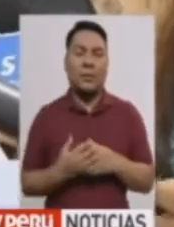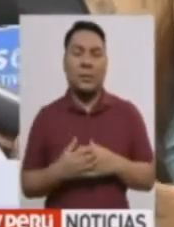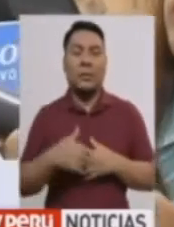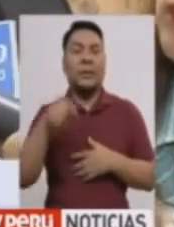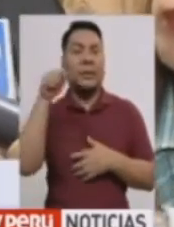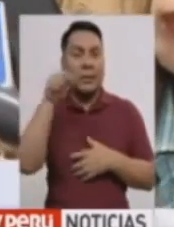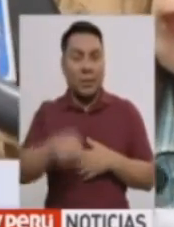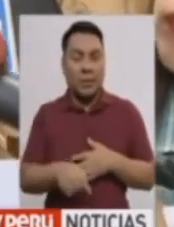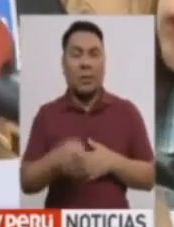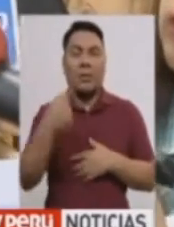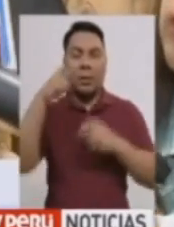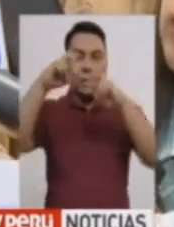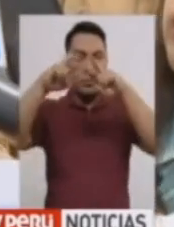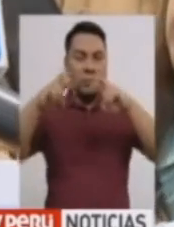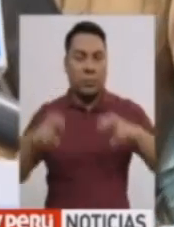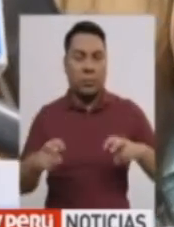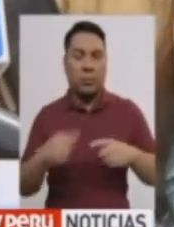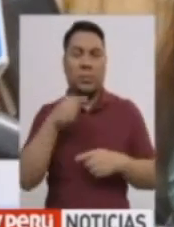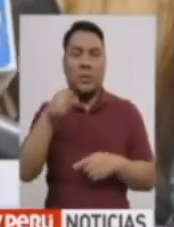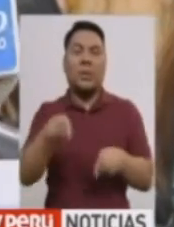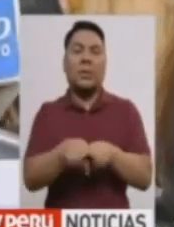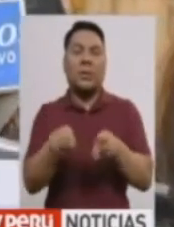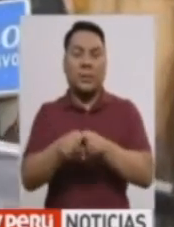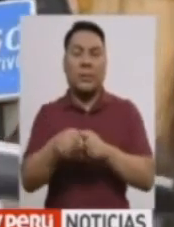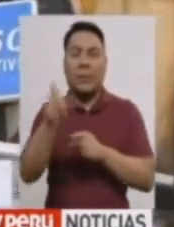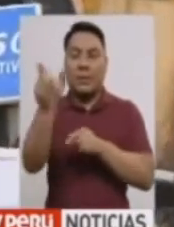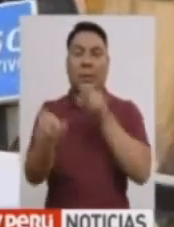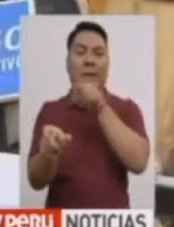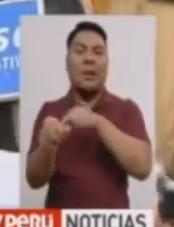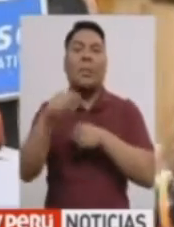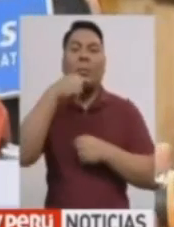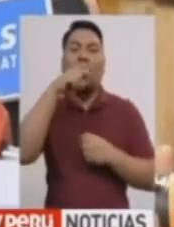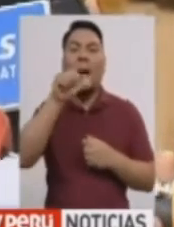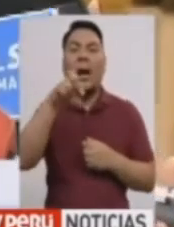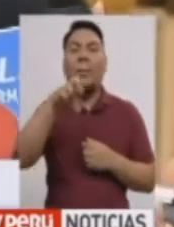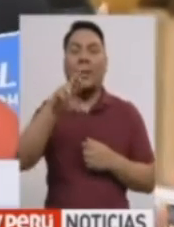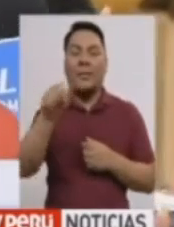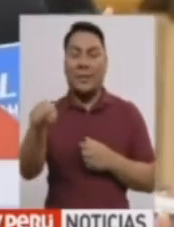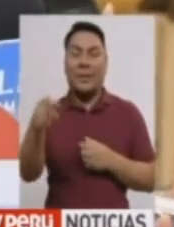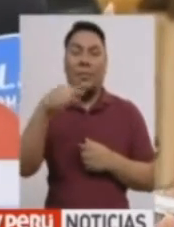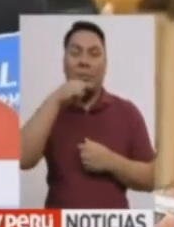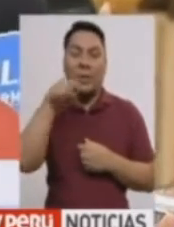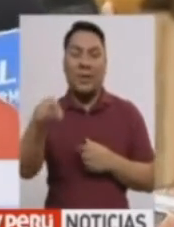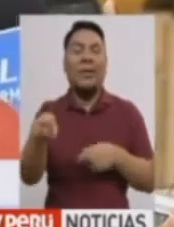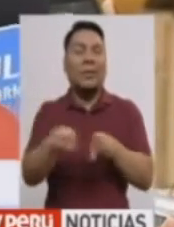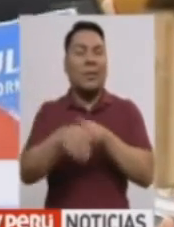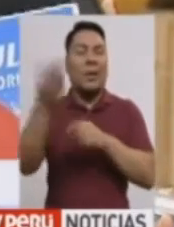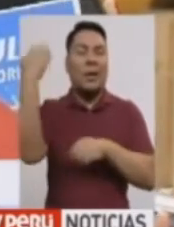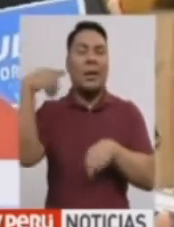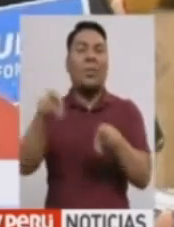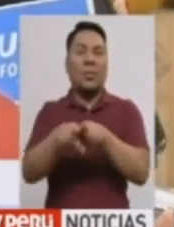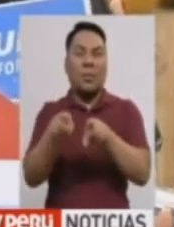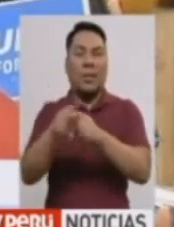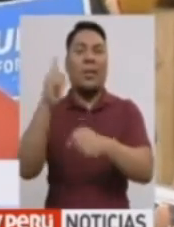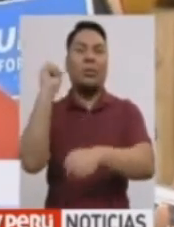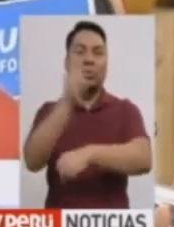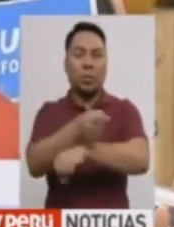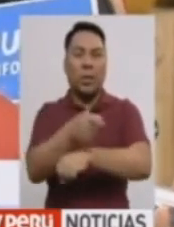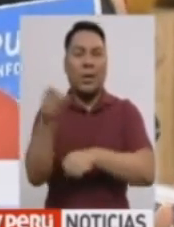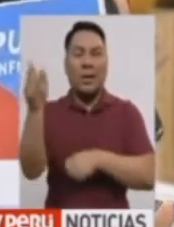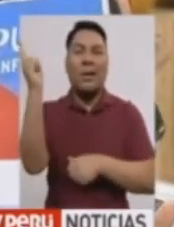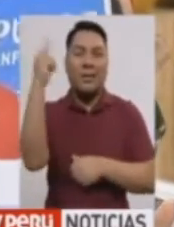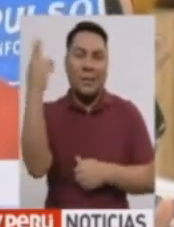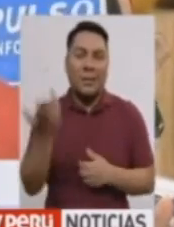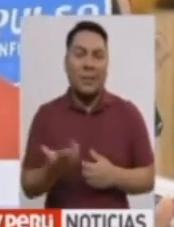un caso en el que más bien la célula parlamentaria prista en el periodo anterior denunció y que nosotros hemos hasta el día de